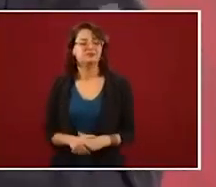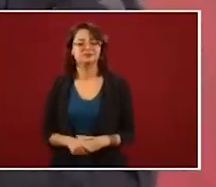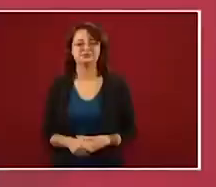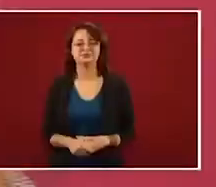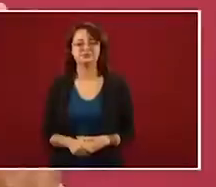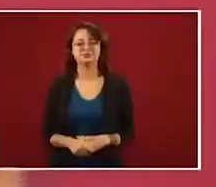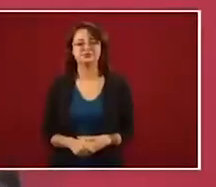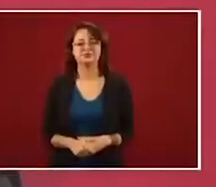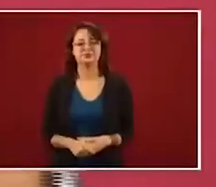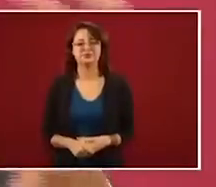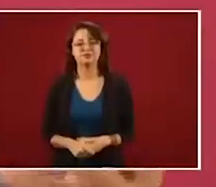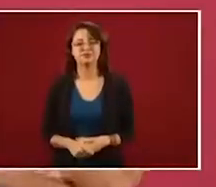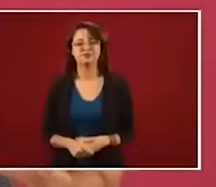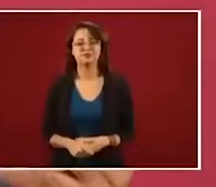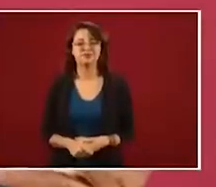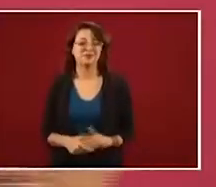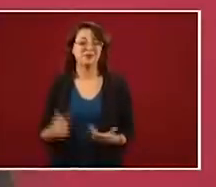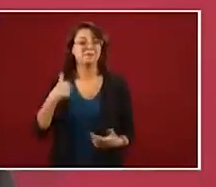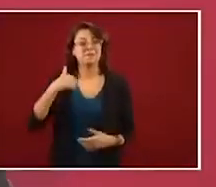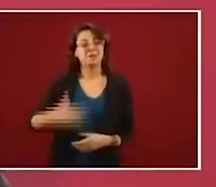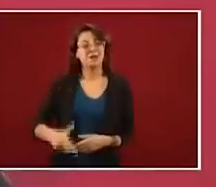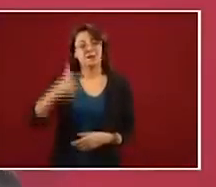Yo recuerdo que cuando se dio a conocer esto,